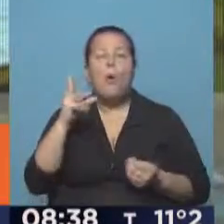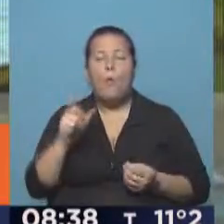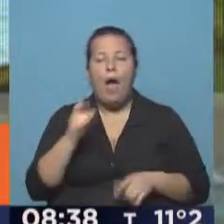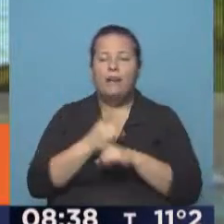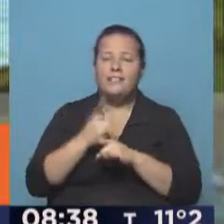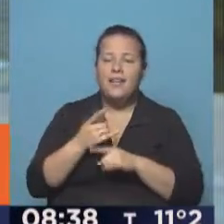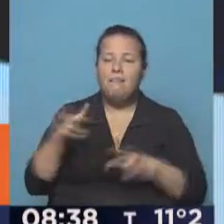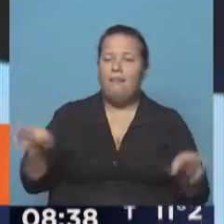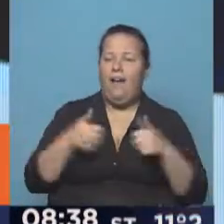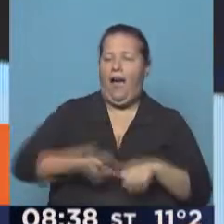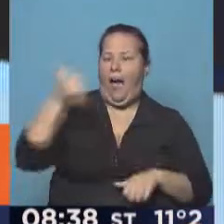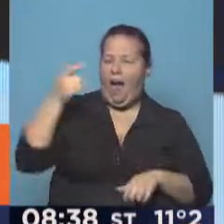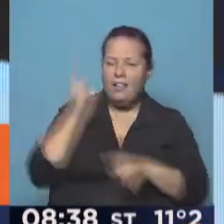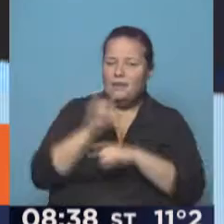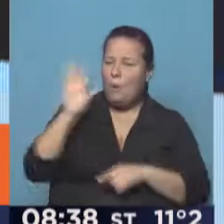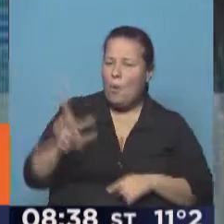siempre son los grandes ganadores.